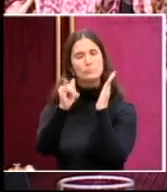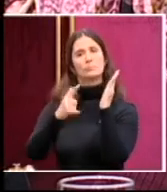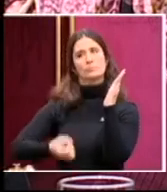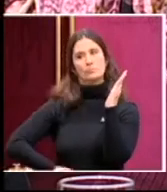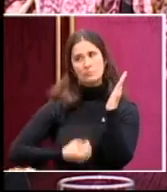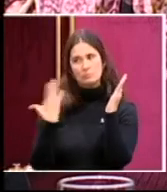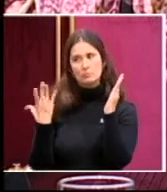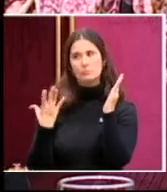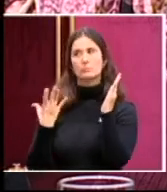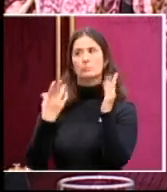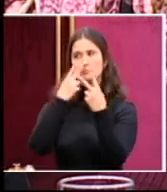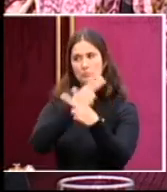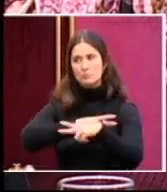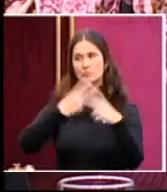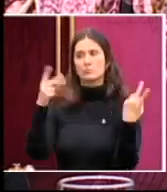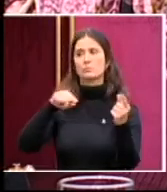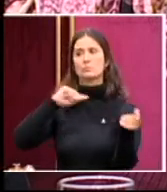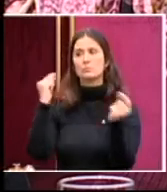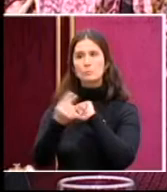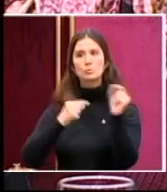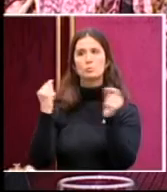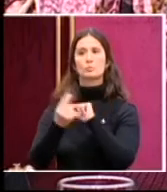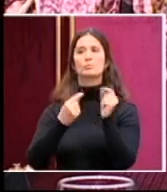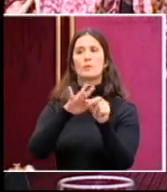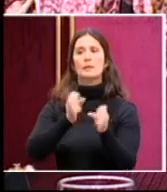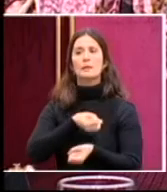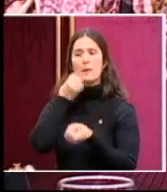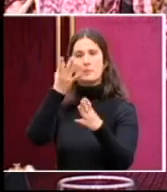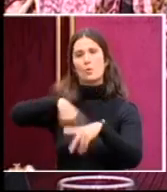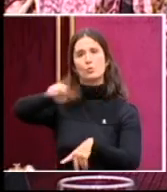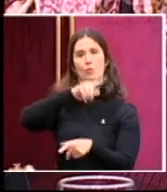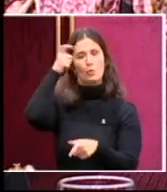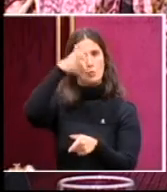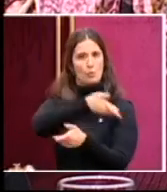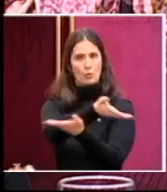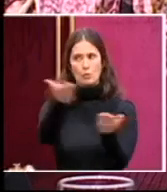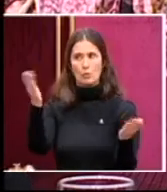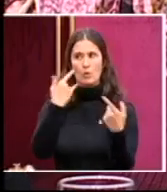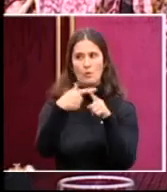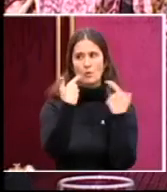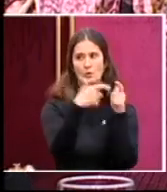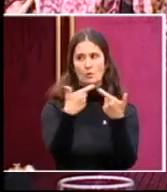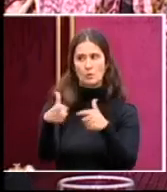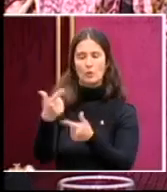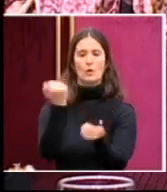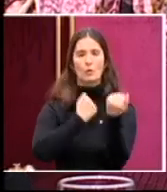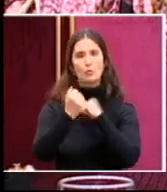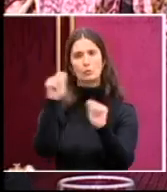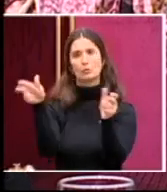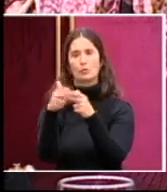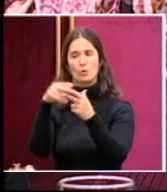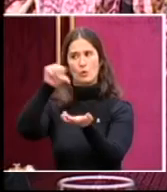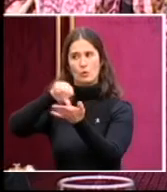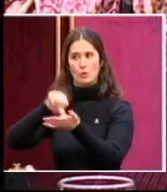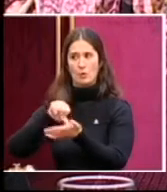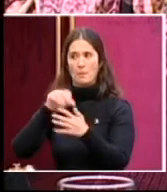expresarlo públicamente, este debate hace falta, y transmitirlo a toda la población y a todos los sectores económicos y sociales de esta